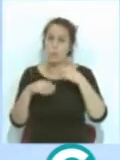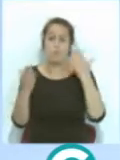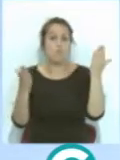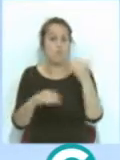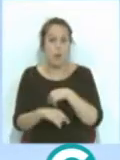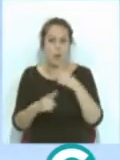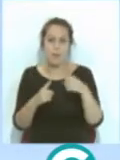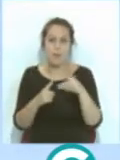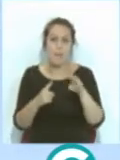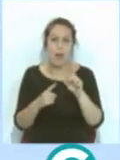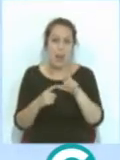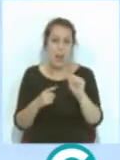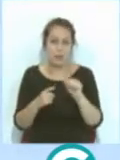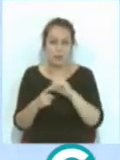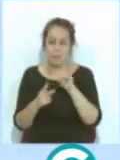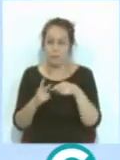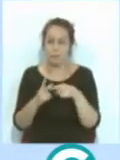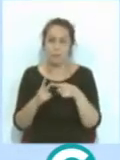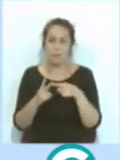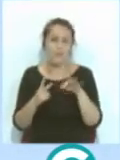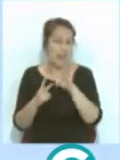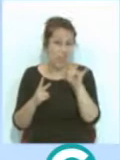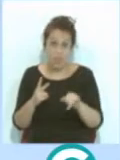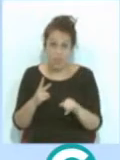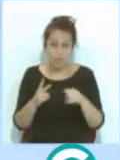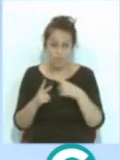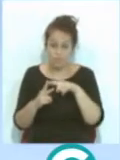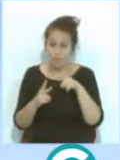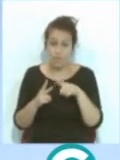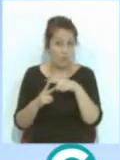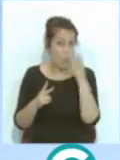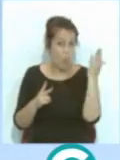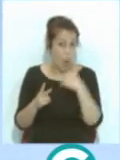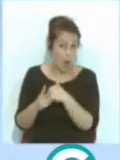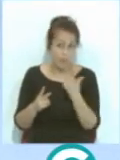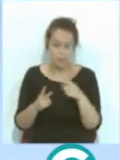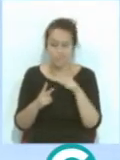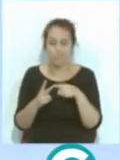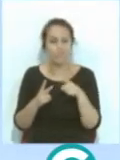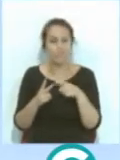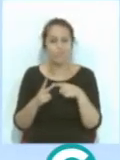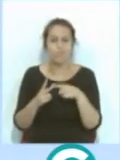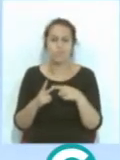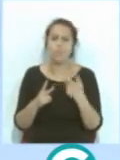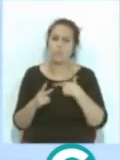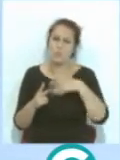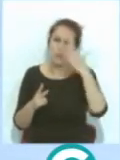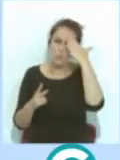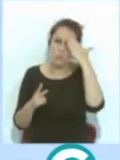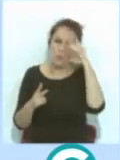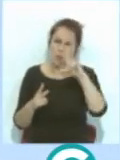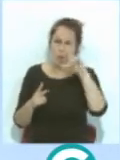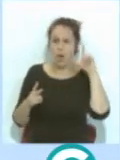ni Alberto Perea ni Alex Fernández, dos jugadores, sobre todo Alex Fernández, que ha sido titular